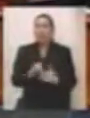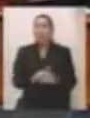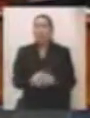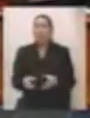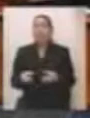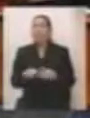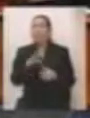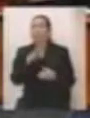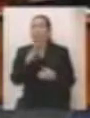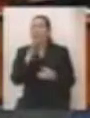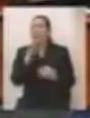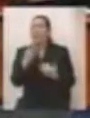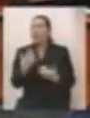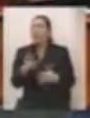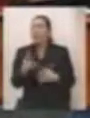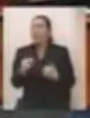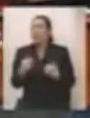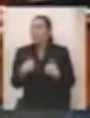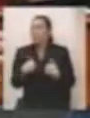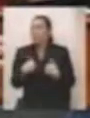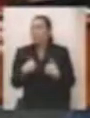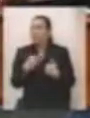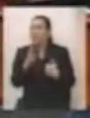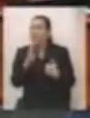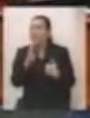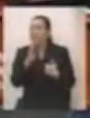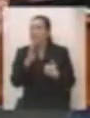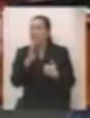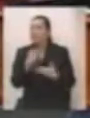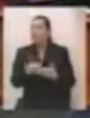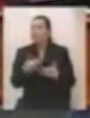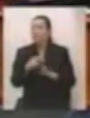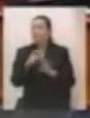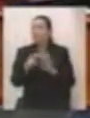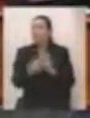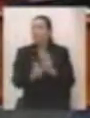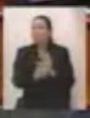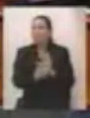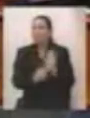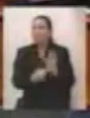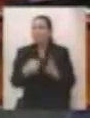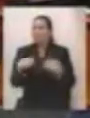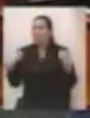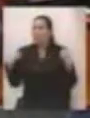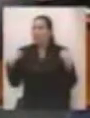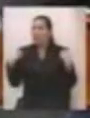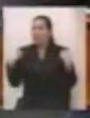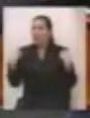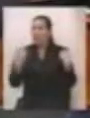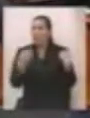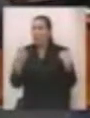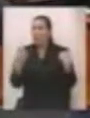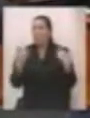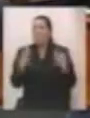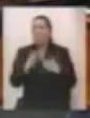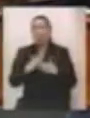en la Comisión de la Mujer ya no tendría la potestad que se hablaba en el primigenio proyecto de ley presentado por mi despacho, sino